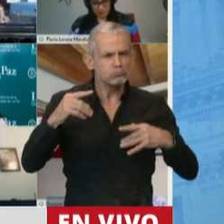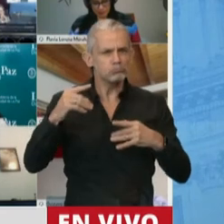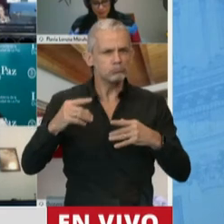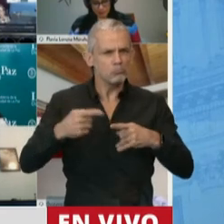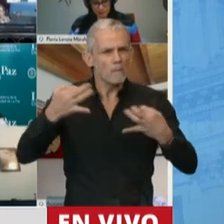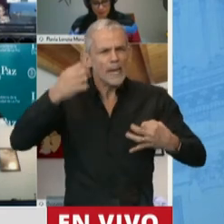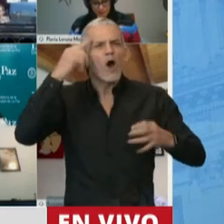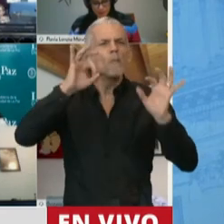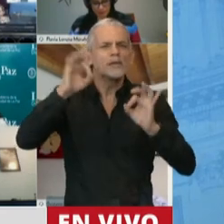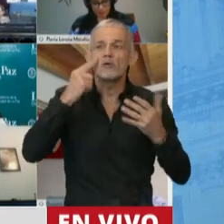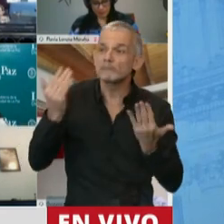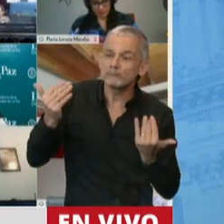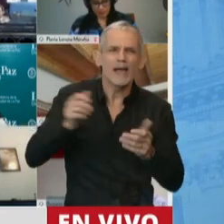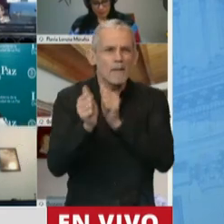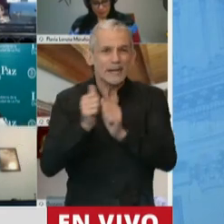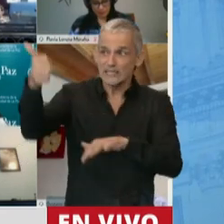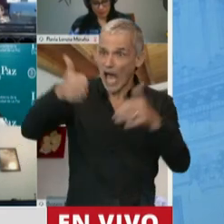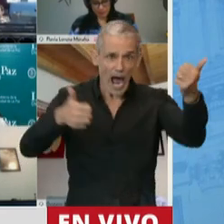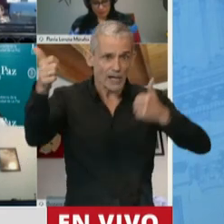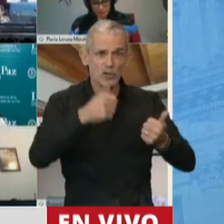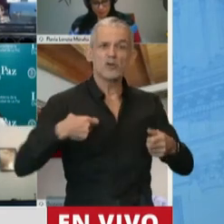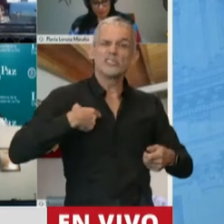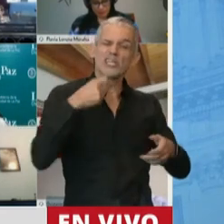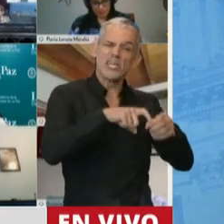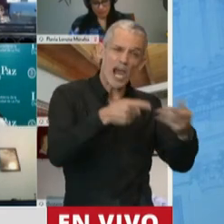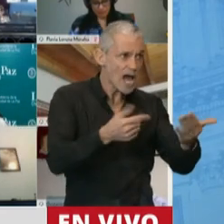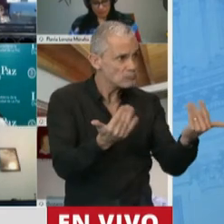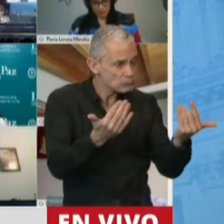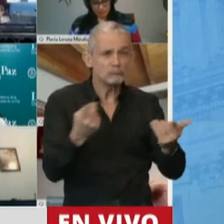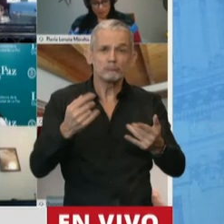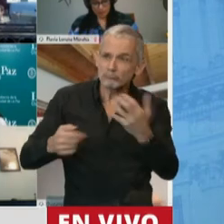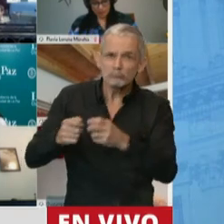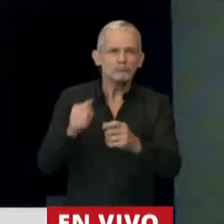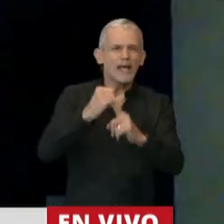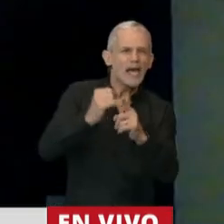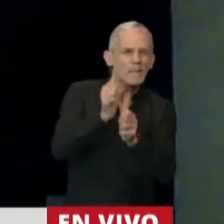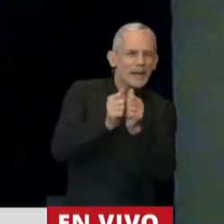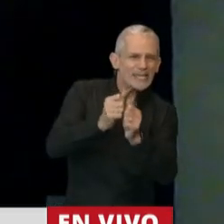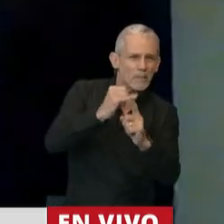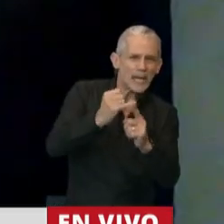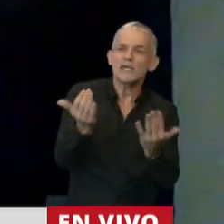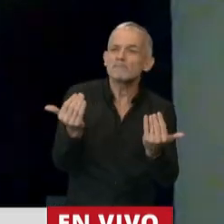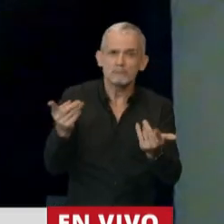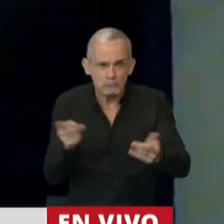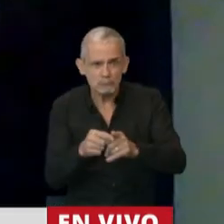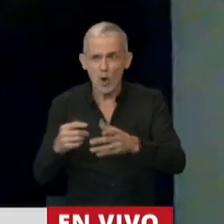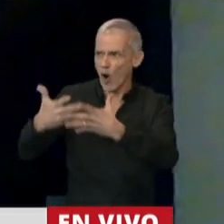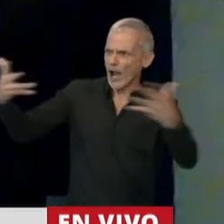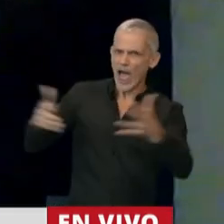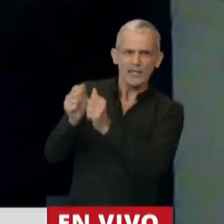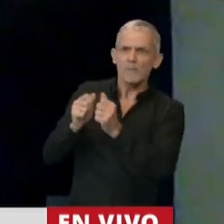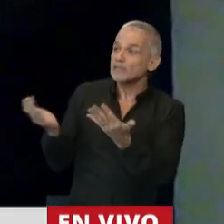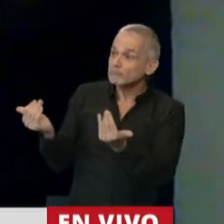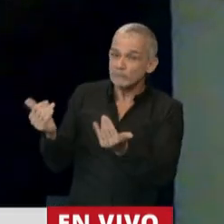diferencia, escuchamos empresarios, sindicalistas, representantes de pequeña y mediana empresa, de grandes